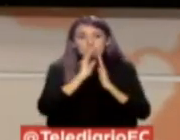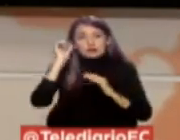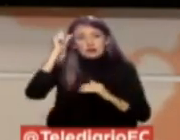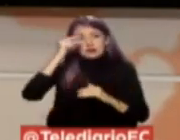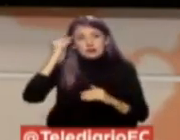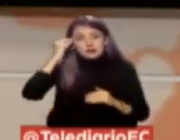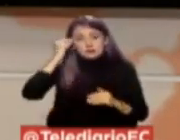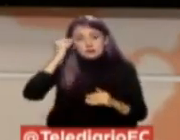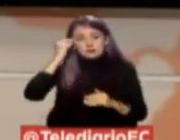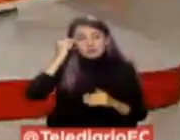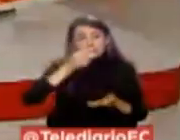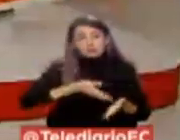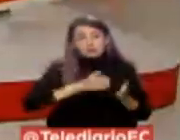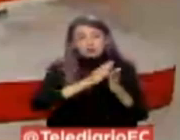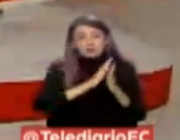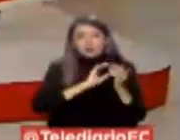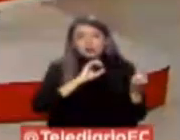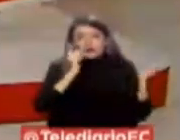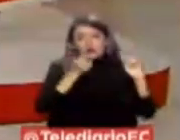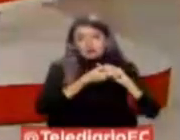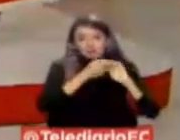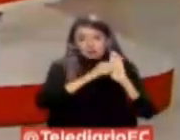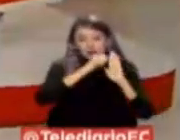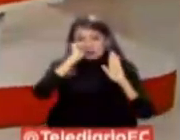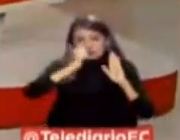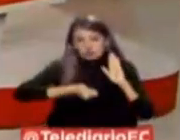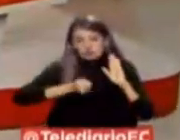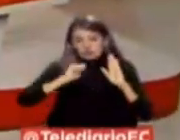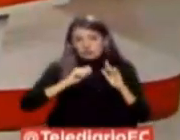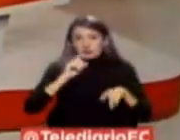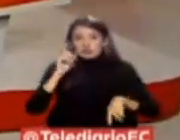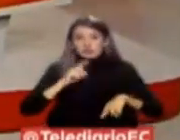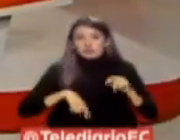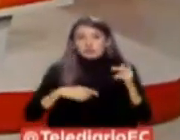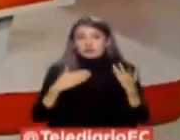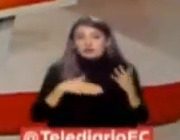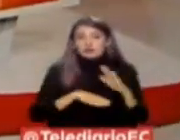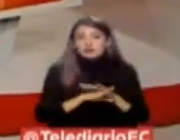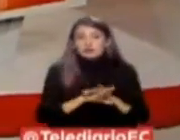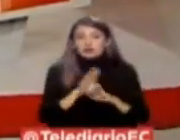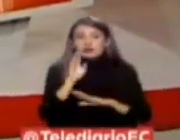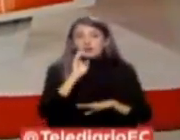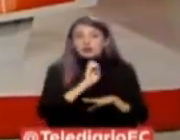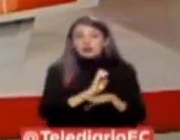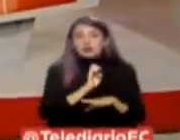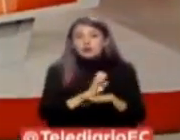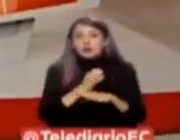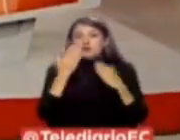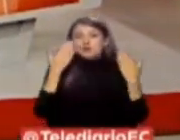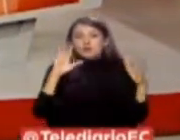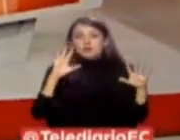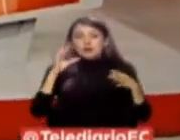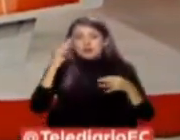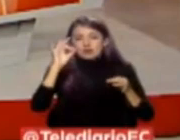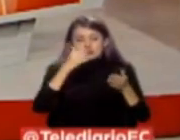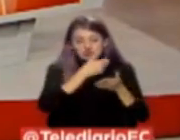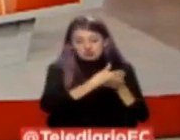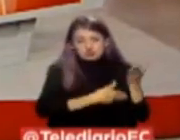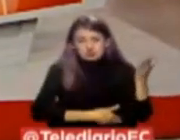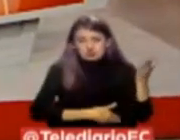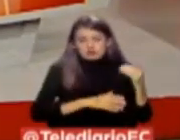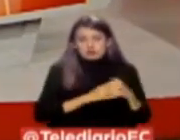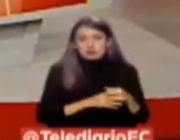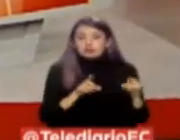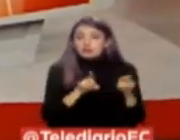que ser apostillados. En ese momento un juez nos negó esa posibilidad, entonces casi en el Ecuador entraba cualquier persona con un papel dañado. El